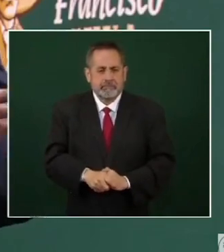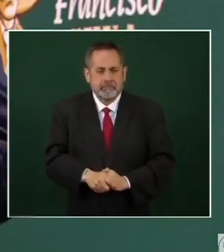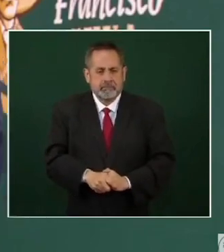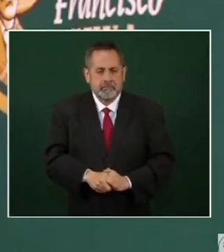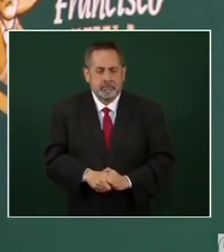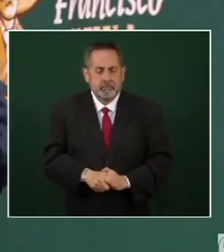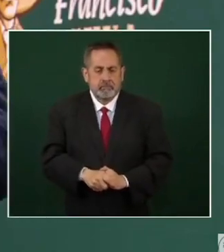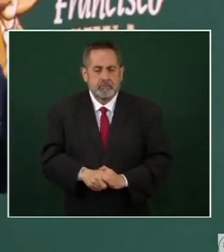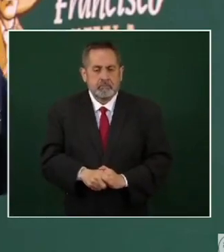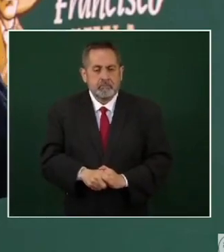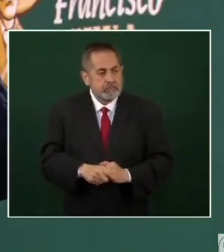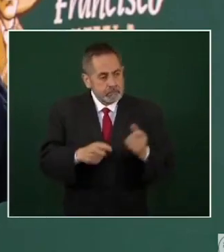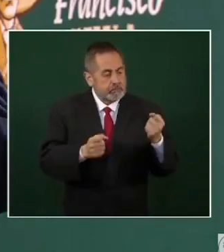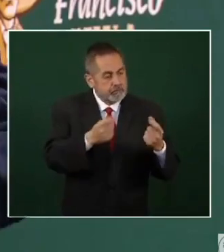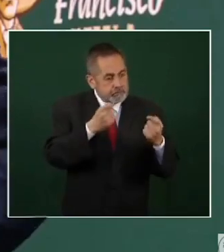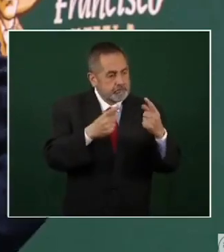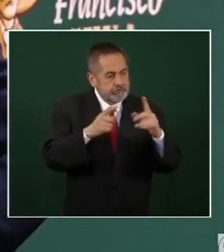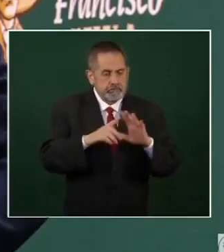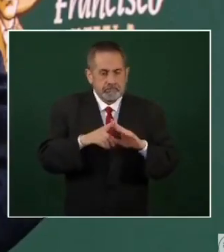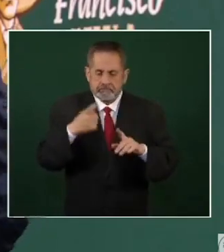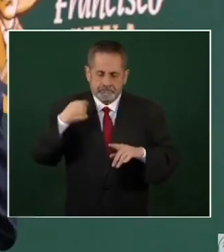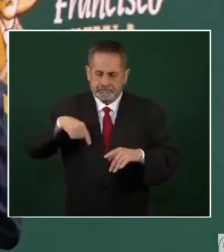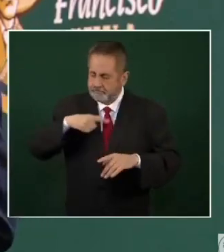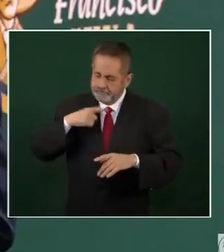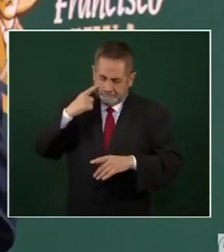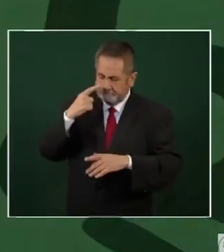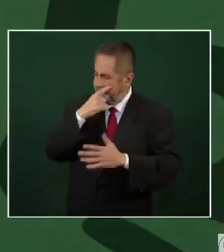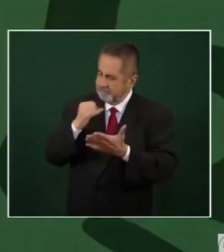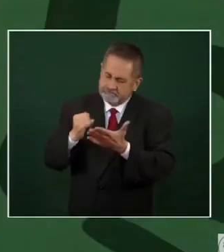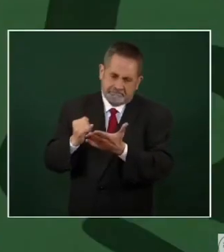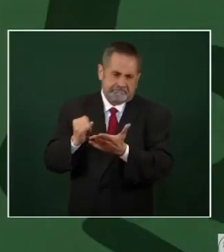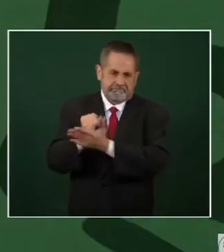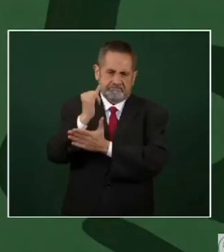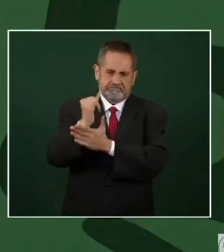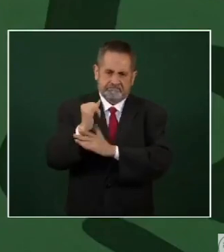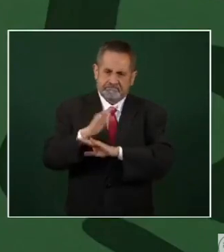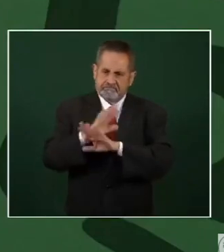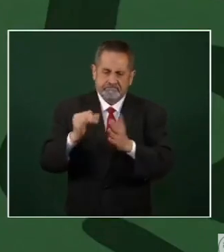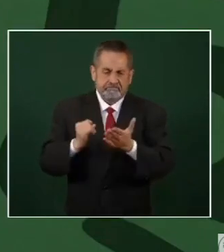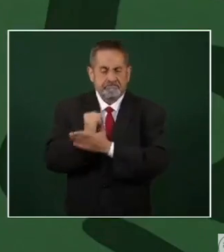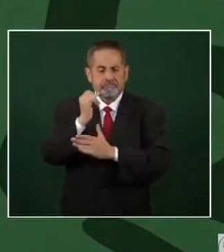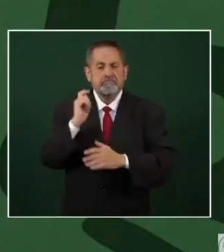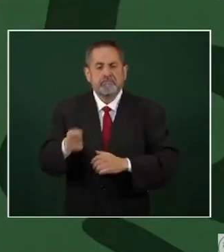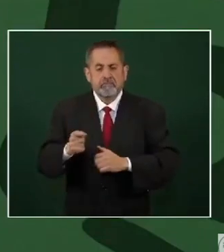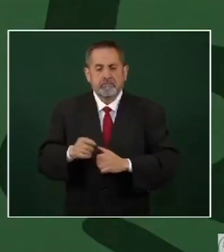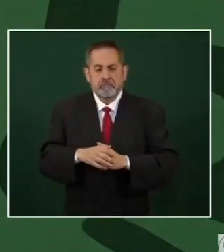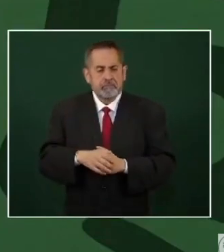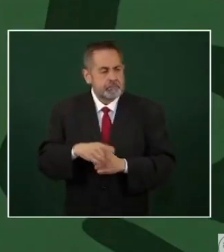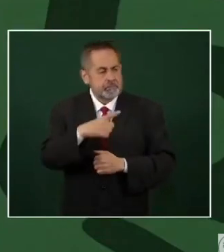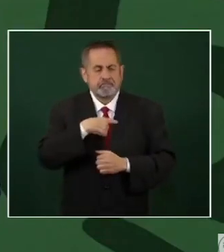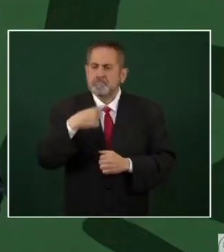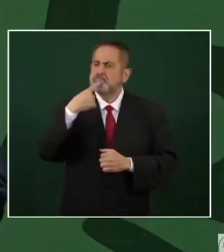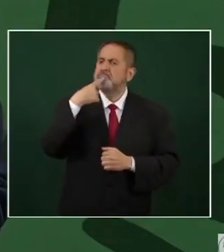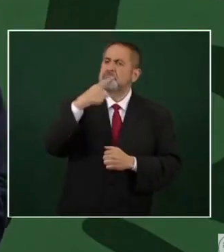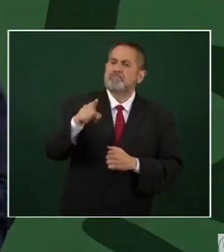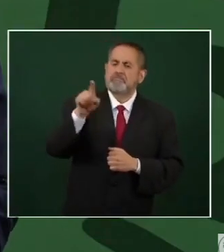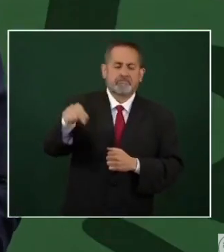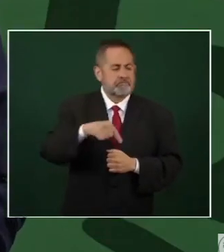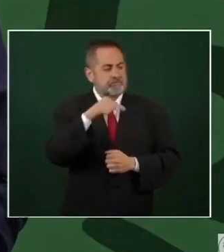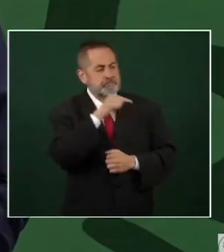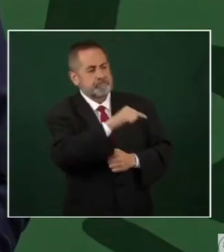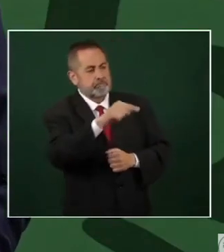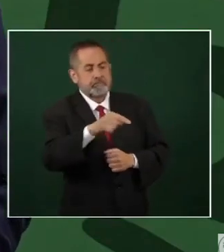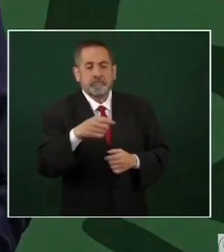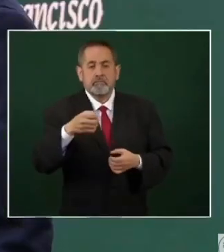Tenemos casos y hemos ya tomado la decisión de estar denunciando